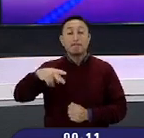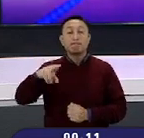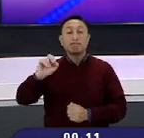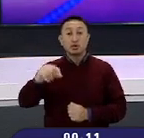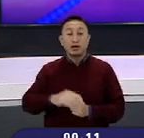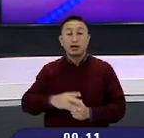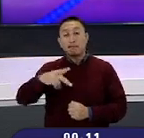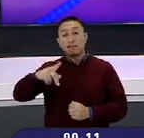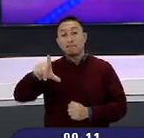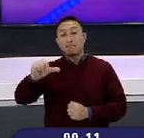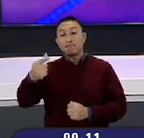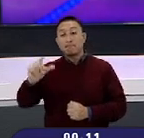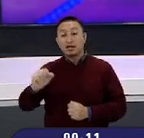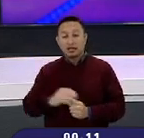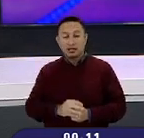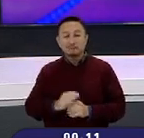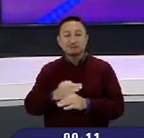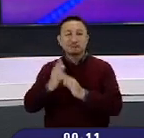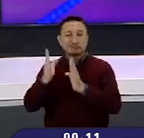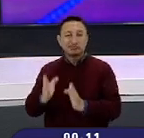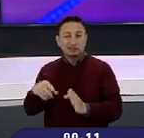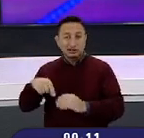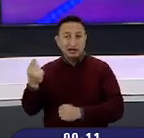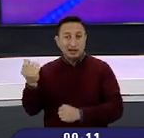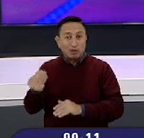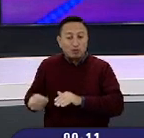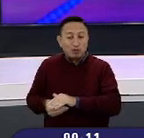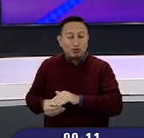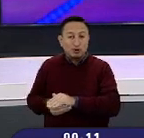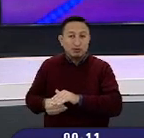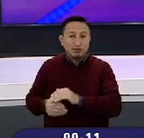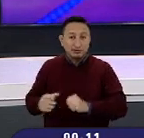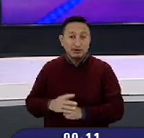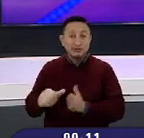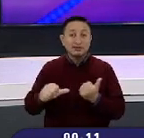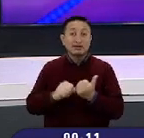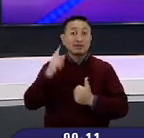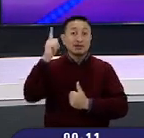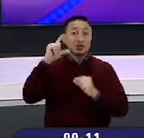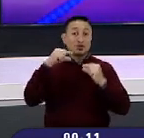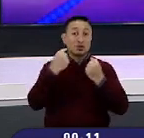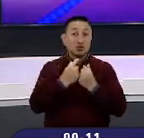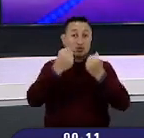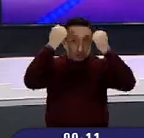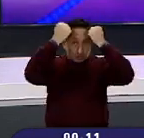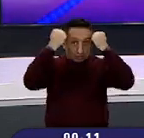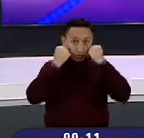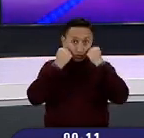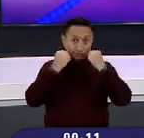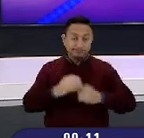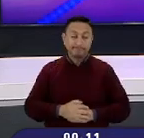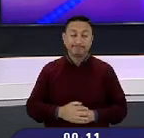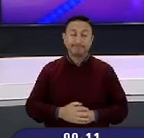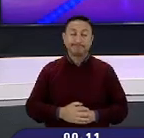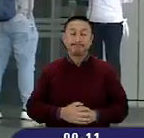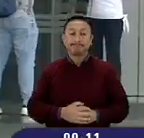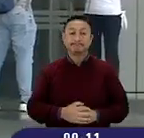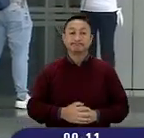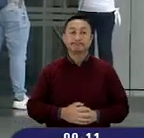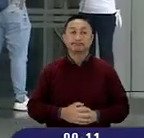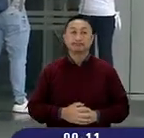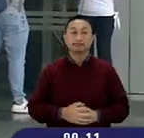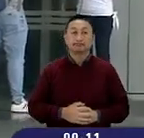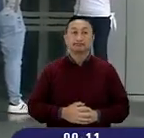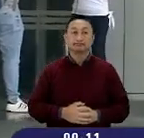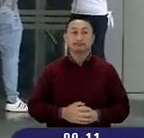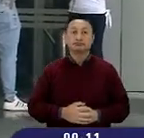ahora exfuncionarios se habrían beneficiado económicamente al asesorar a líderes de grupos de delincuencia organizada.